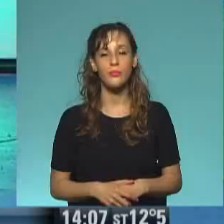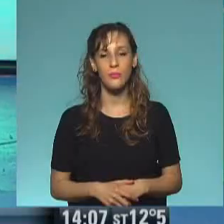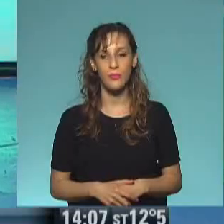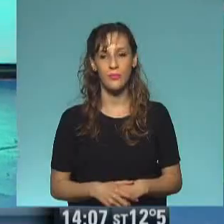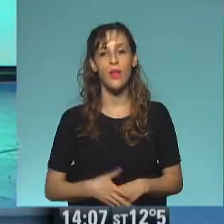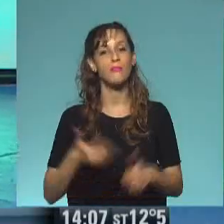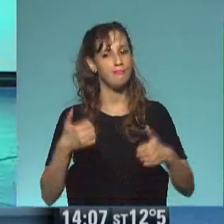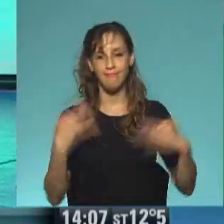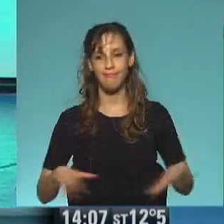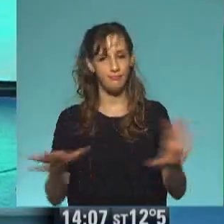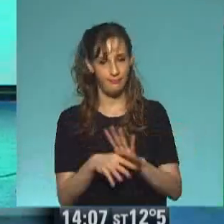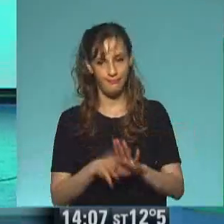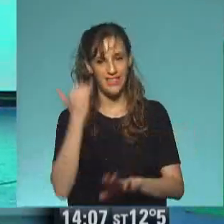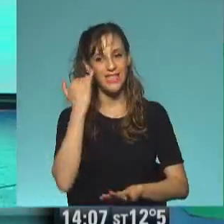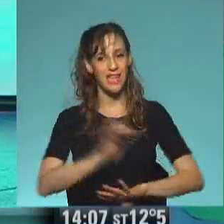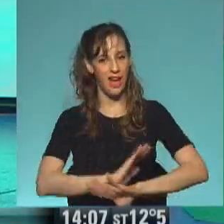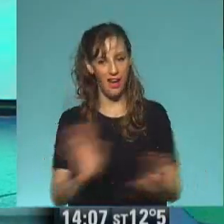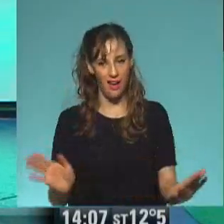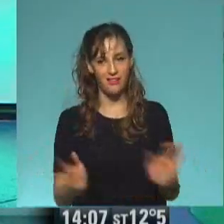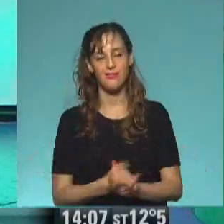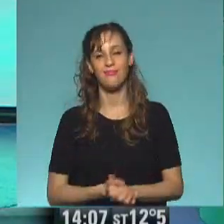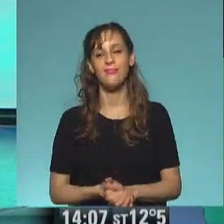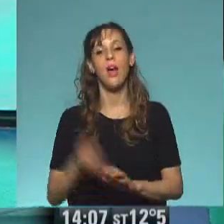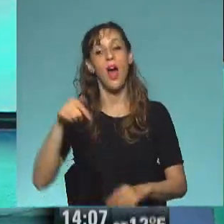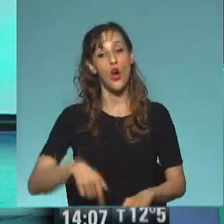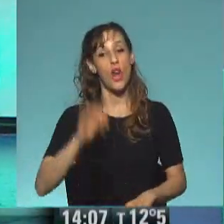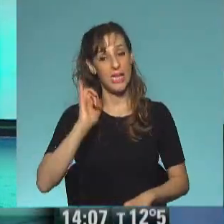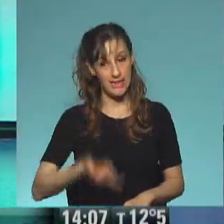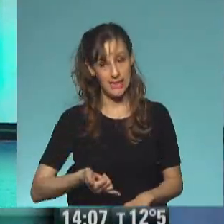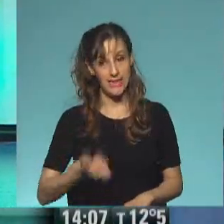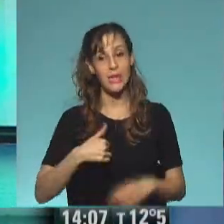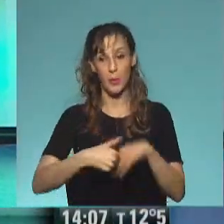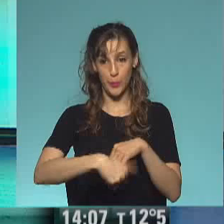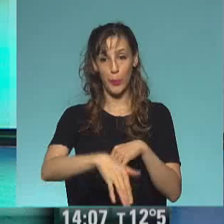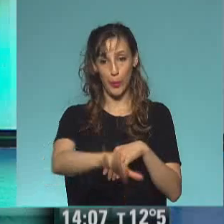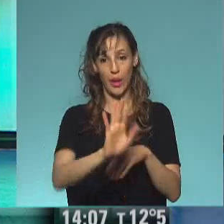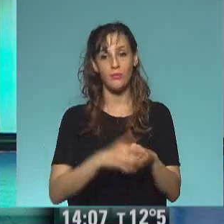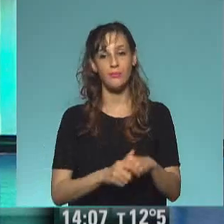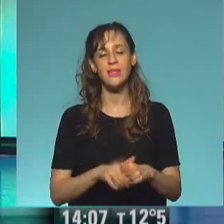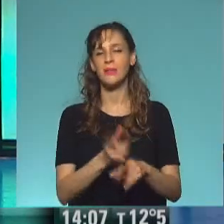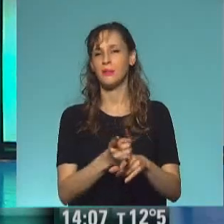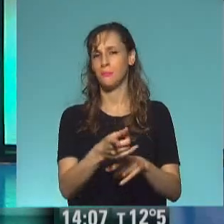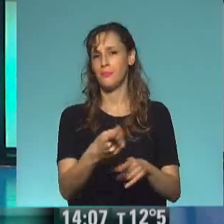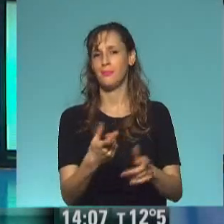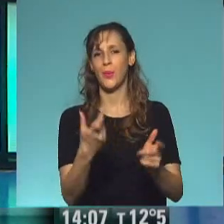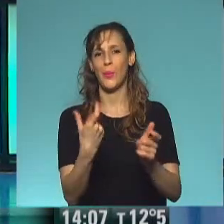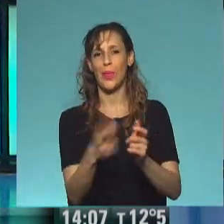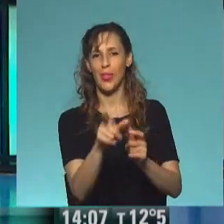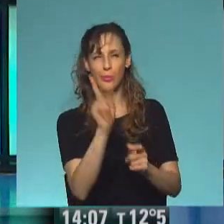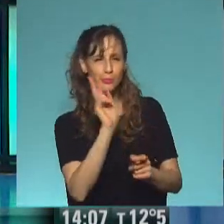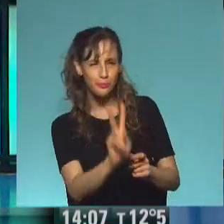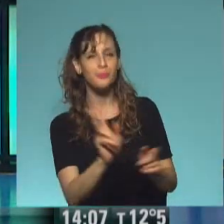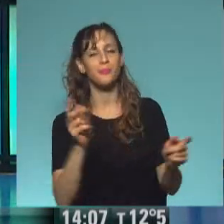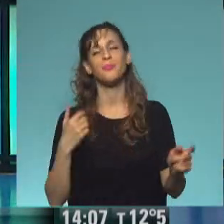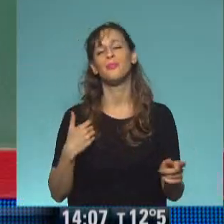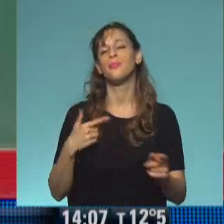Ahí está, listo, las manos limpias, ya está. Y ahora sí, con esta voz que me queda después de ver a Samba, le pregunto a Nuria, ¿qué vamos